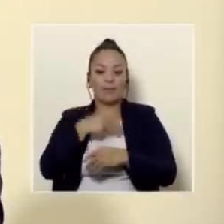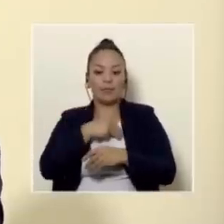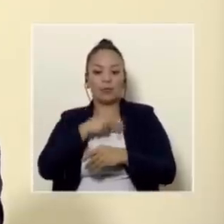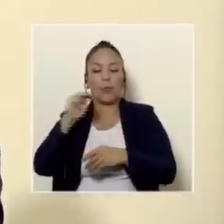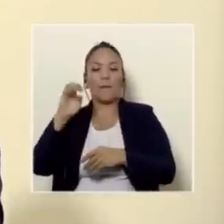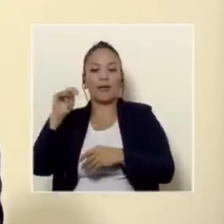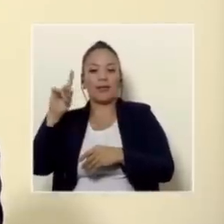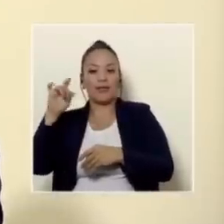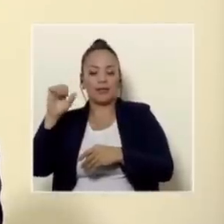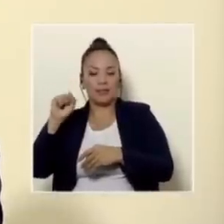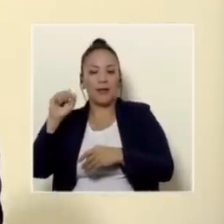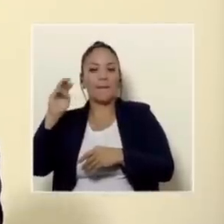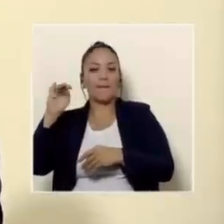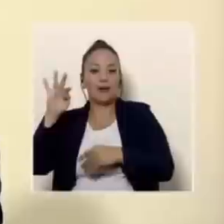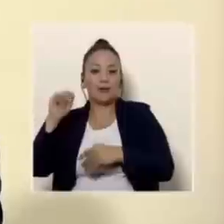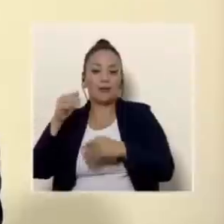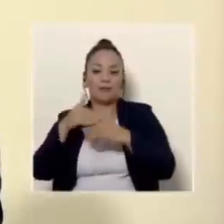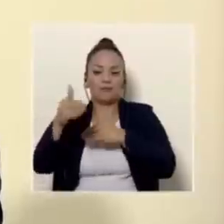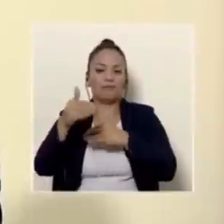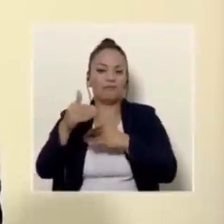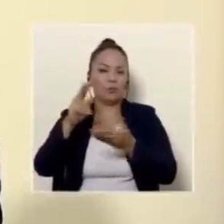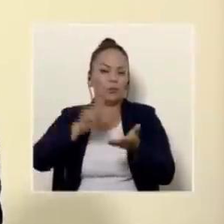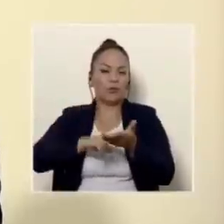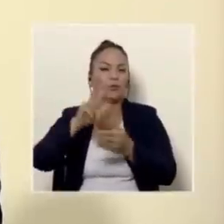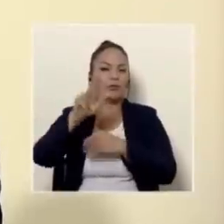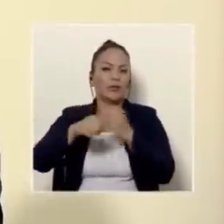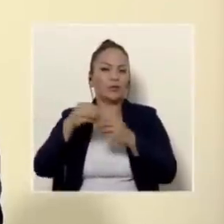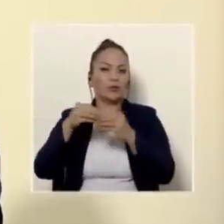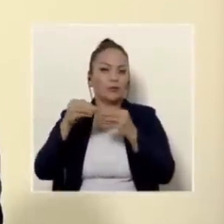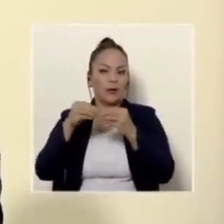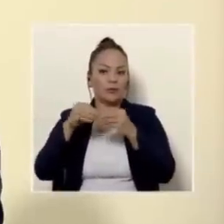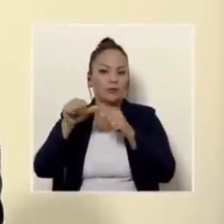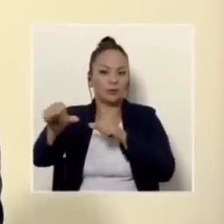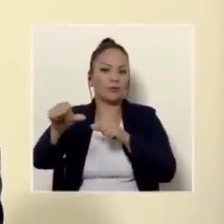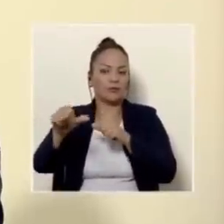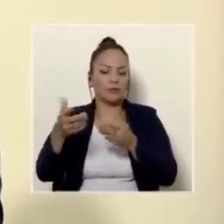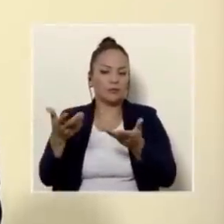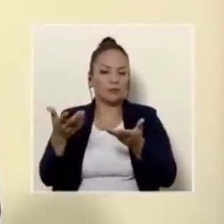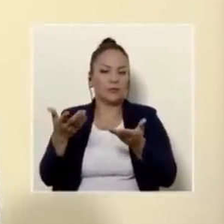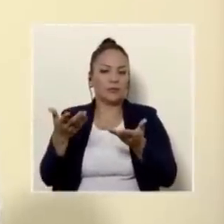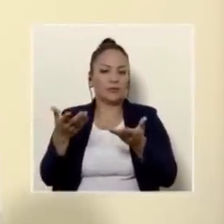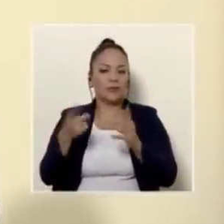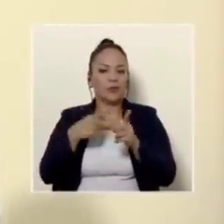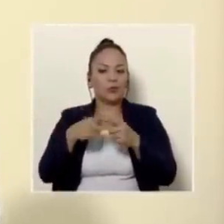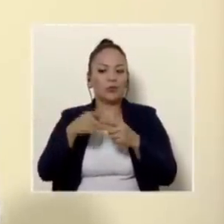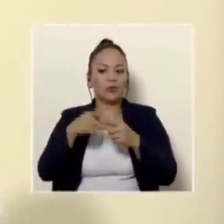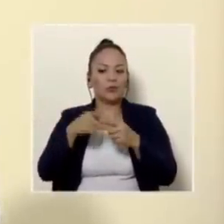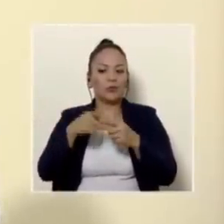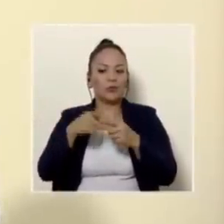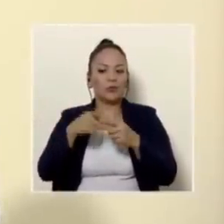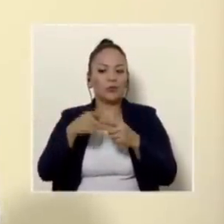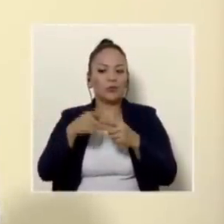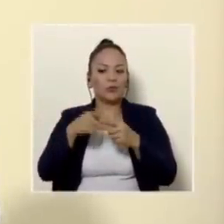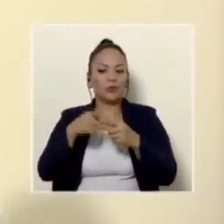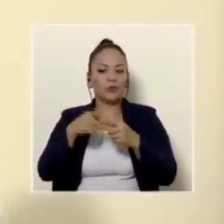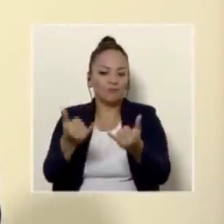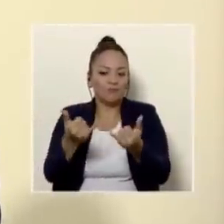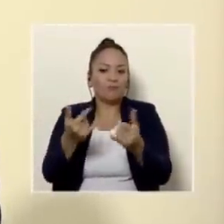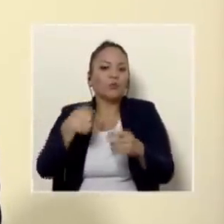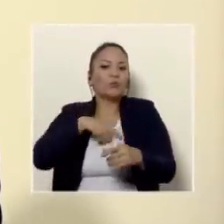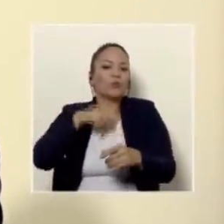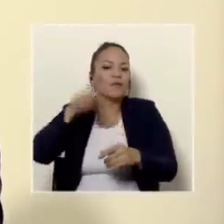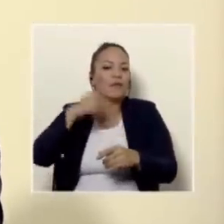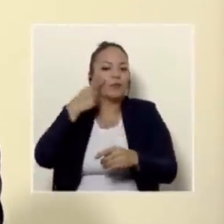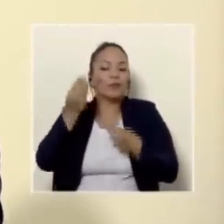Mata extendió el contrato por 3 años más y el contrato está en vigencia. Entonces, nosotros tenemos que